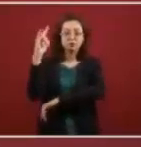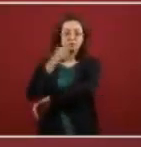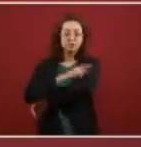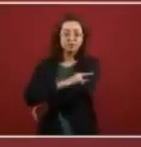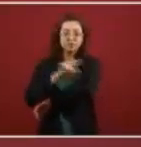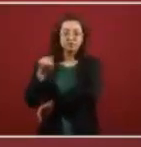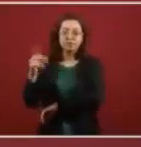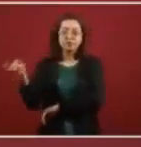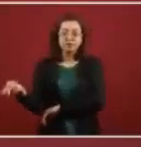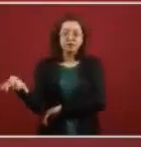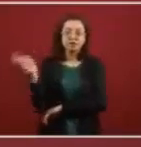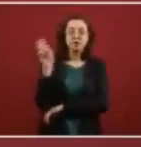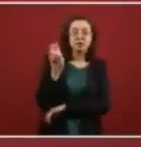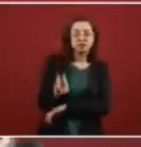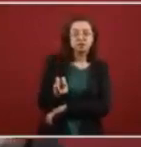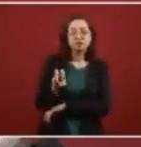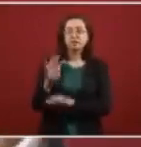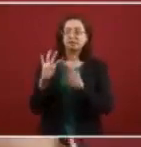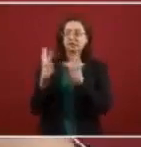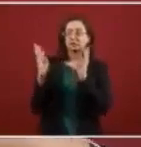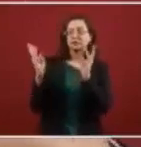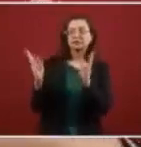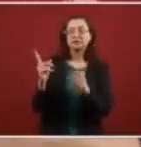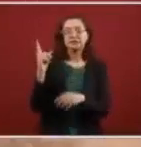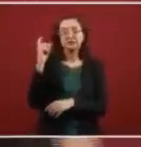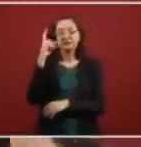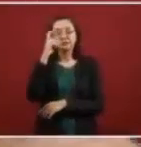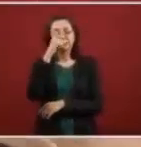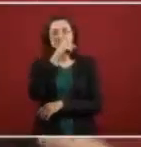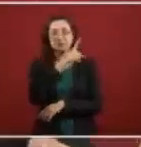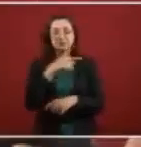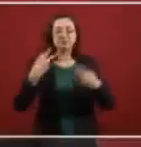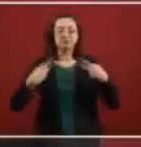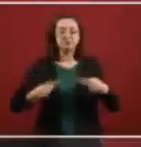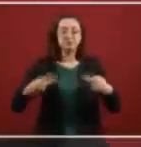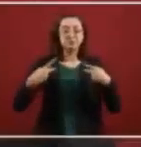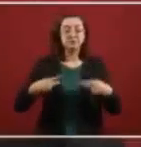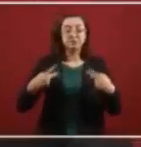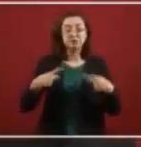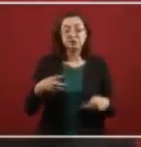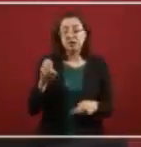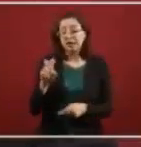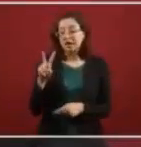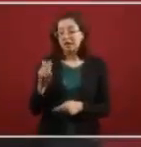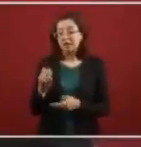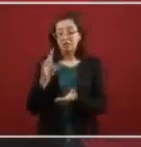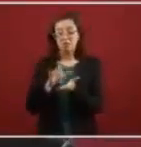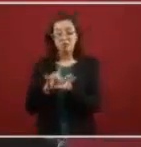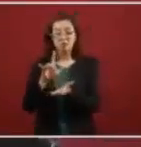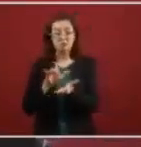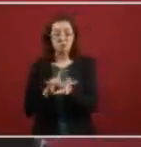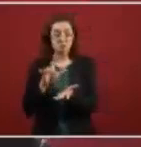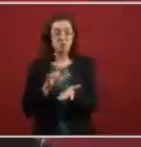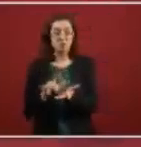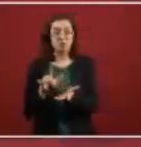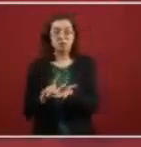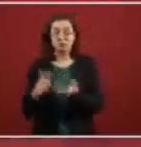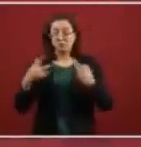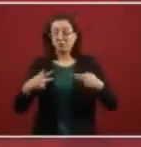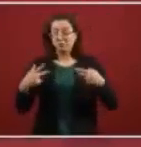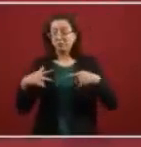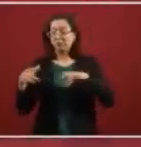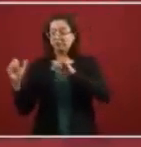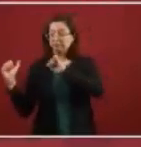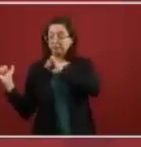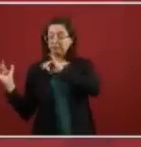situación difícil por dos razones primero porque los seguidores o simpatizantes de él estaban en torno al aeropuerto y el